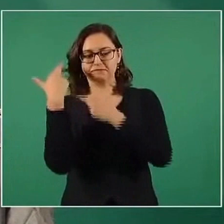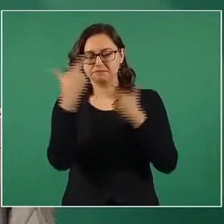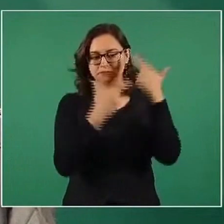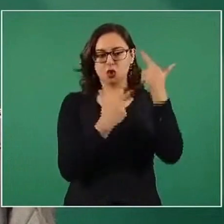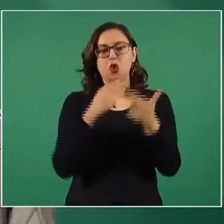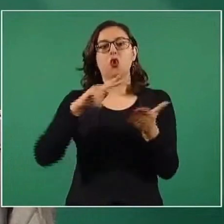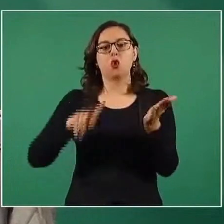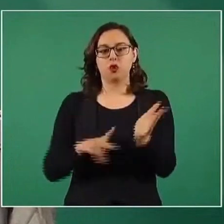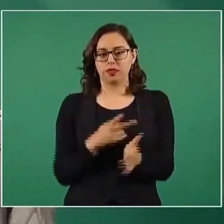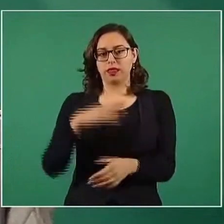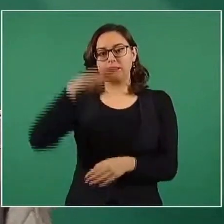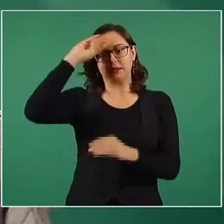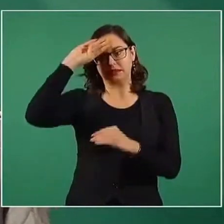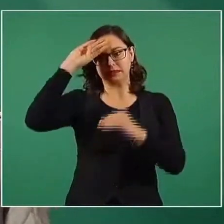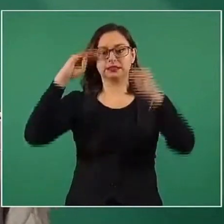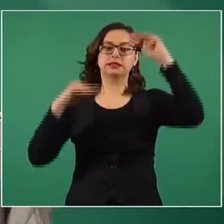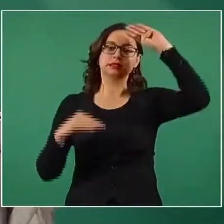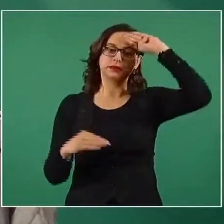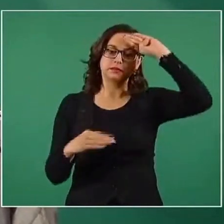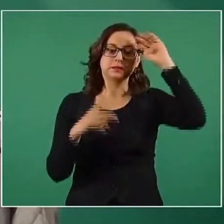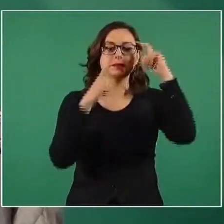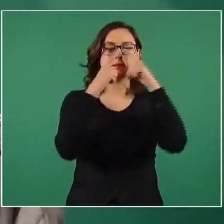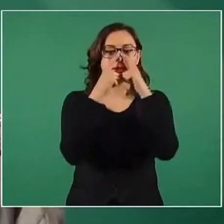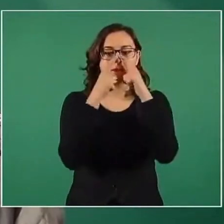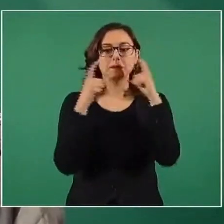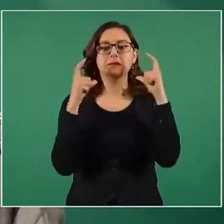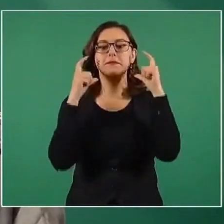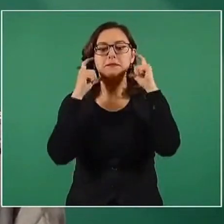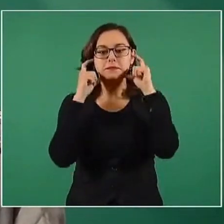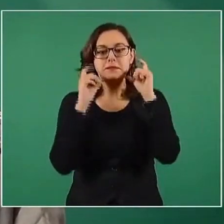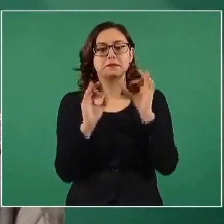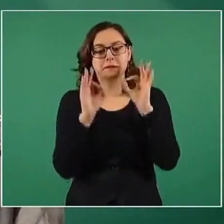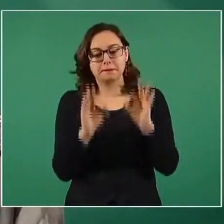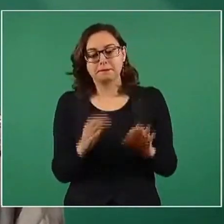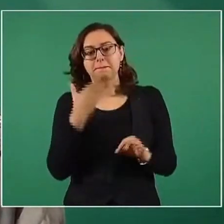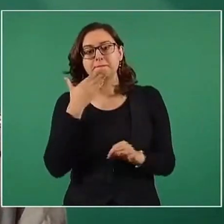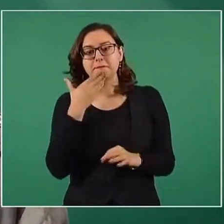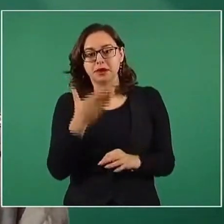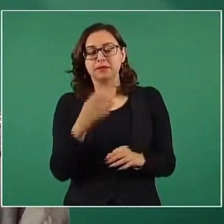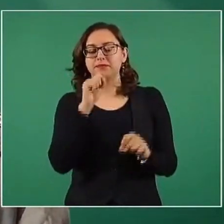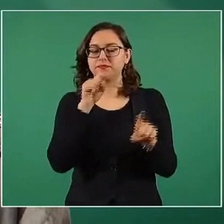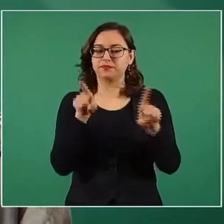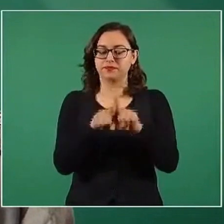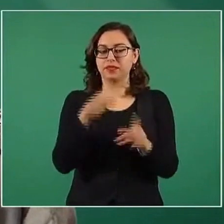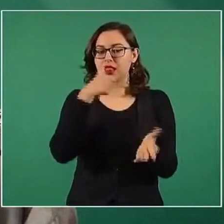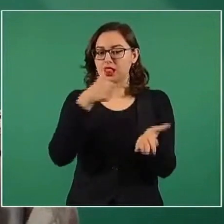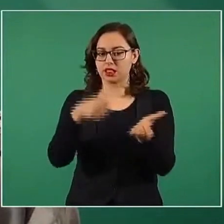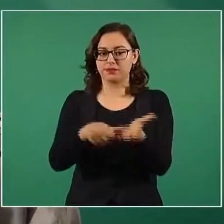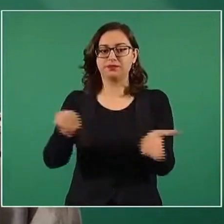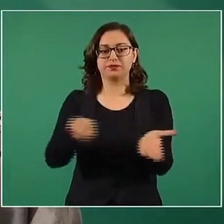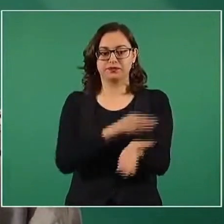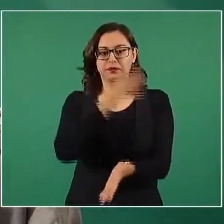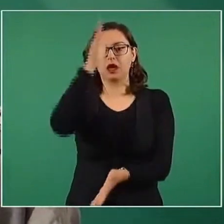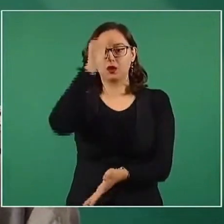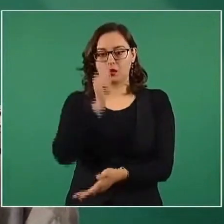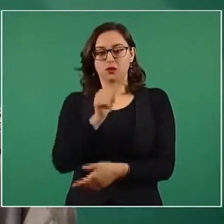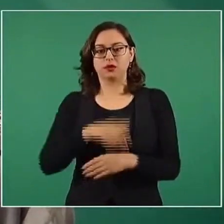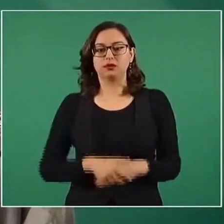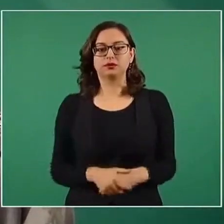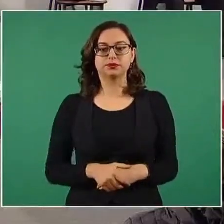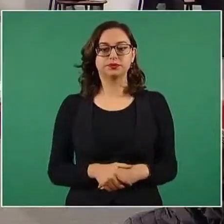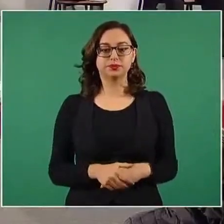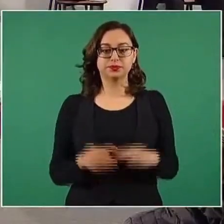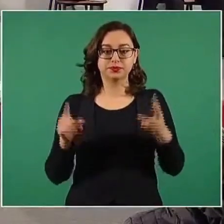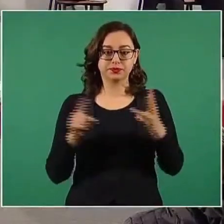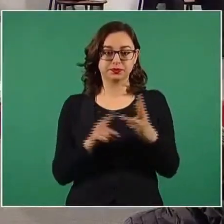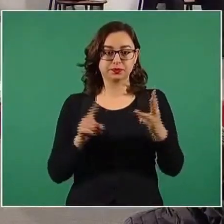precisamente nuevamente temperatura, que se cubra que tenga cubrebocas y que lleve la carta compromiso. La tercera acción es